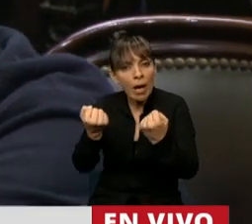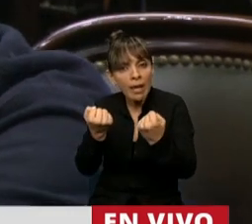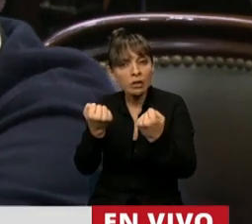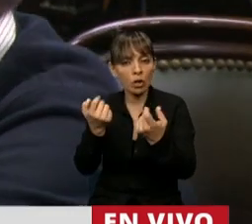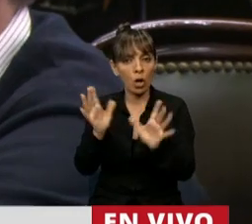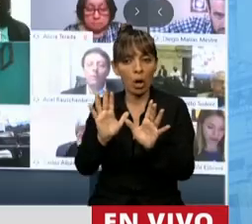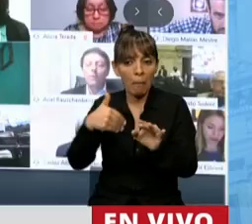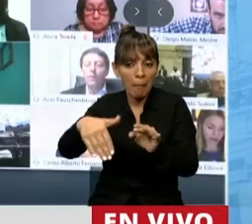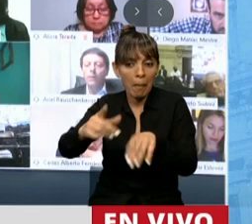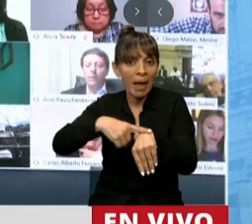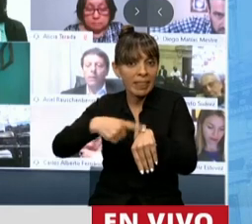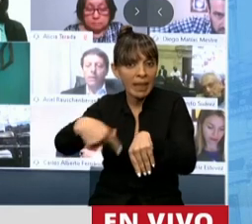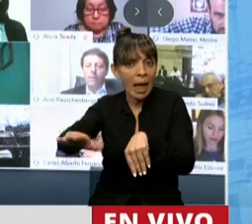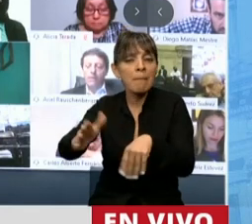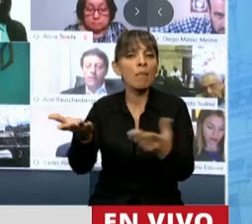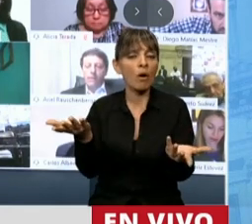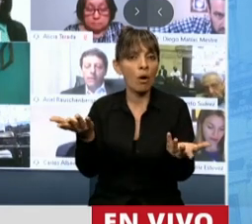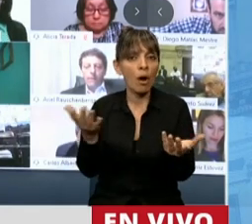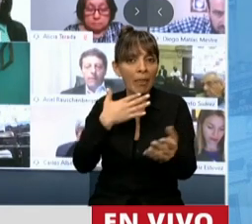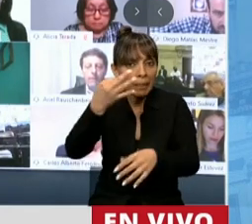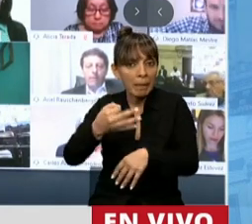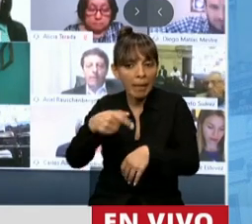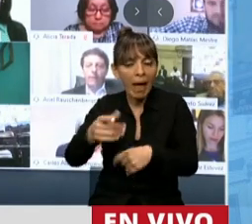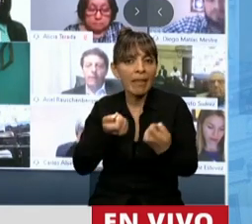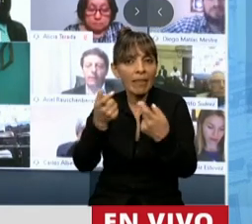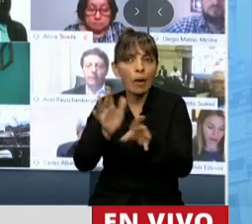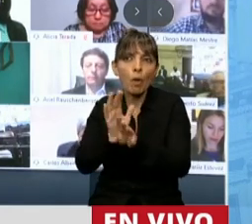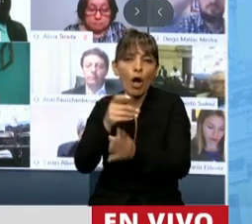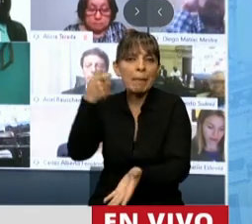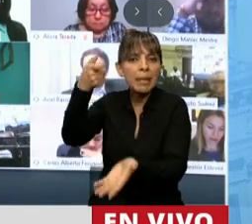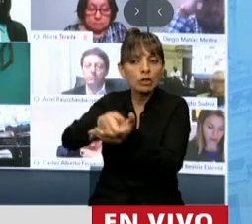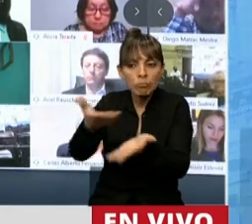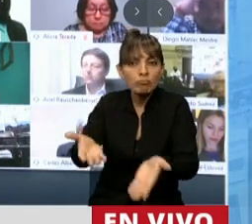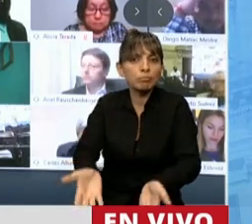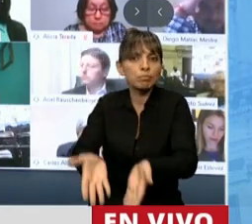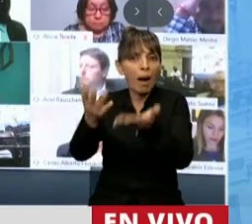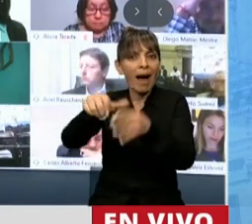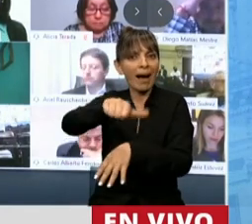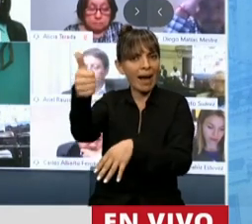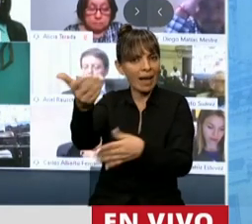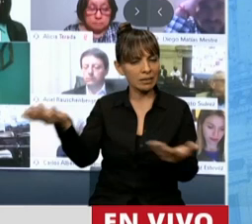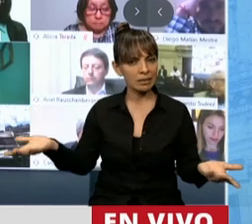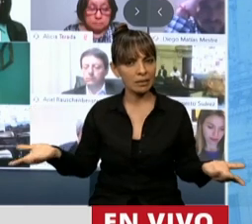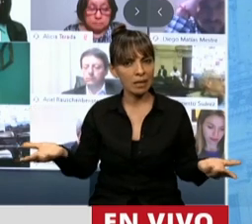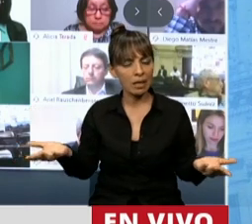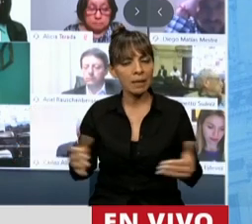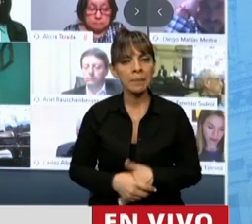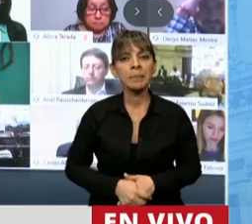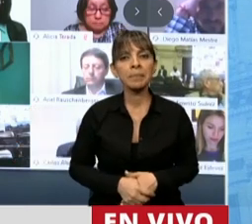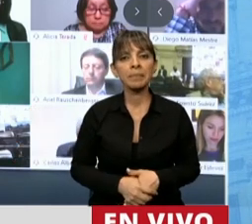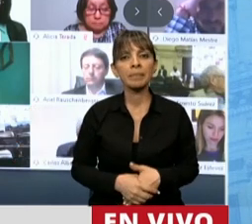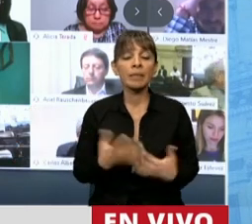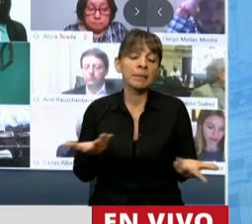en el corto plazo son una verdadera inversión en el mediano y largo plazo.